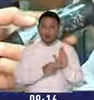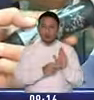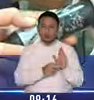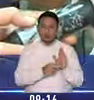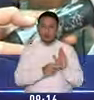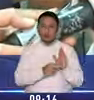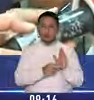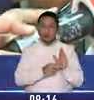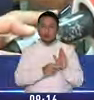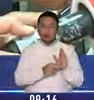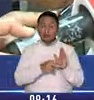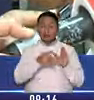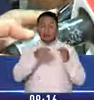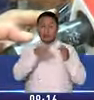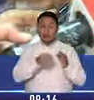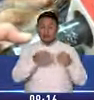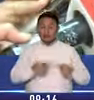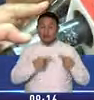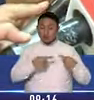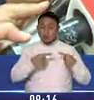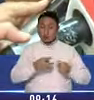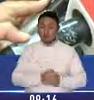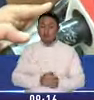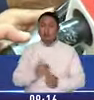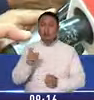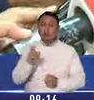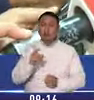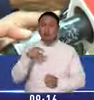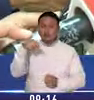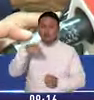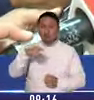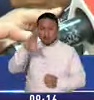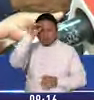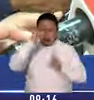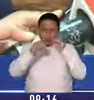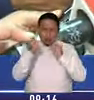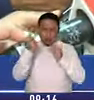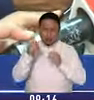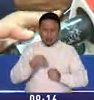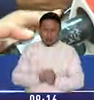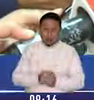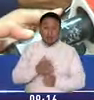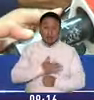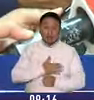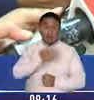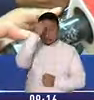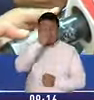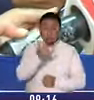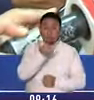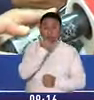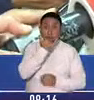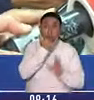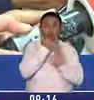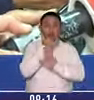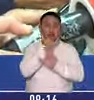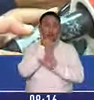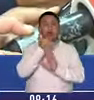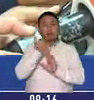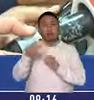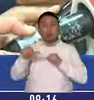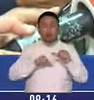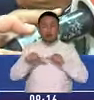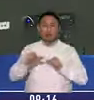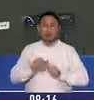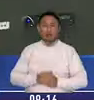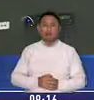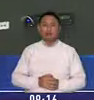están vigentes todos los días. Necesitamos de estar actualizado a fin de no tomar errores y dar una mejor administración